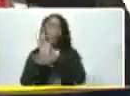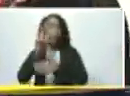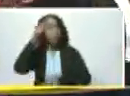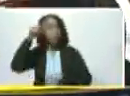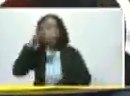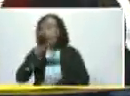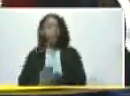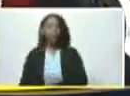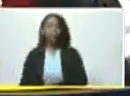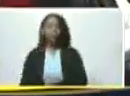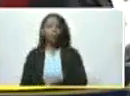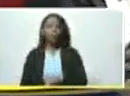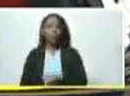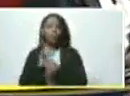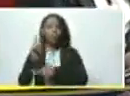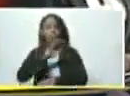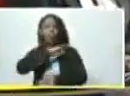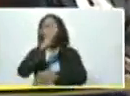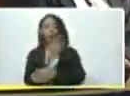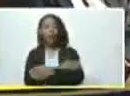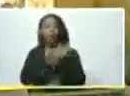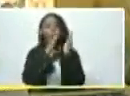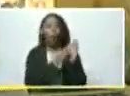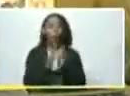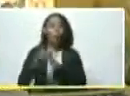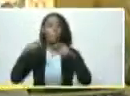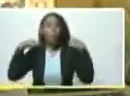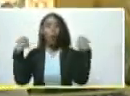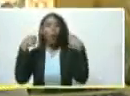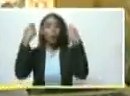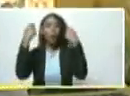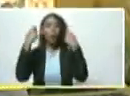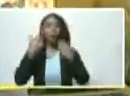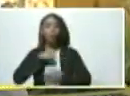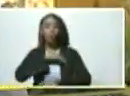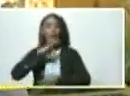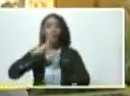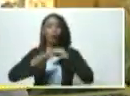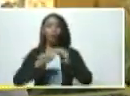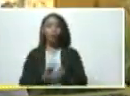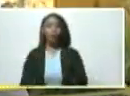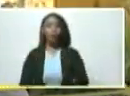pueblo a través de esta poderosa organización popular que son nuestros CLAC.